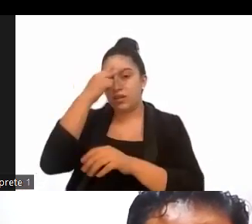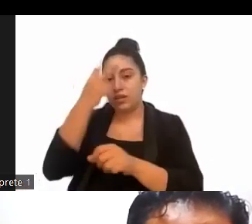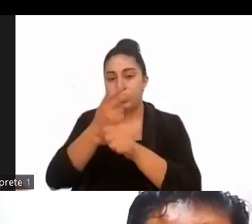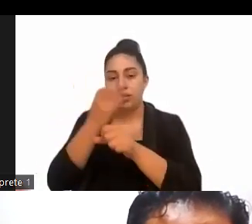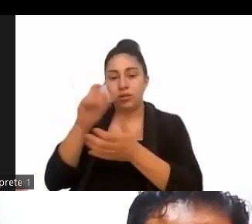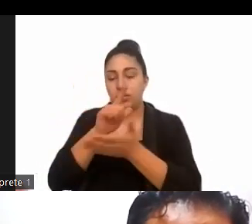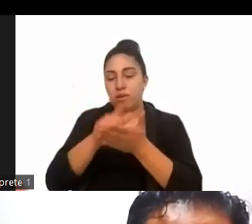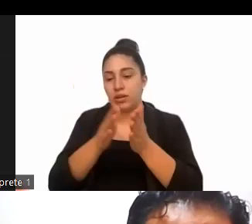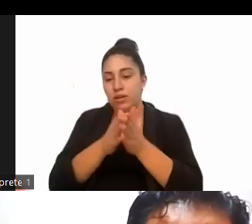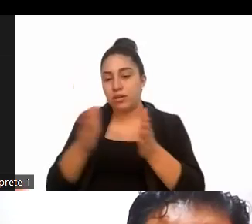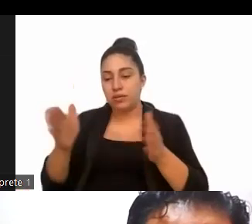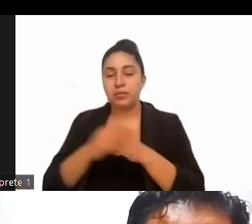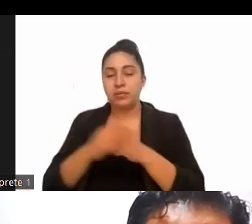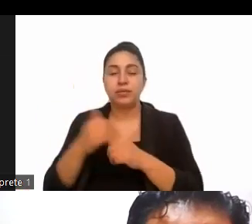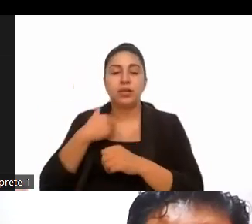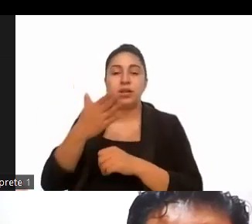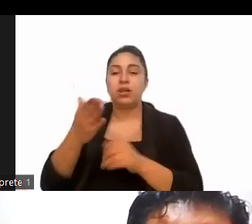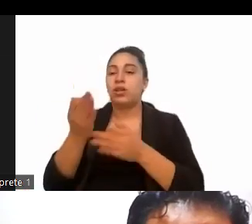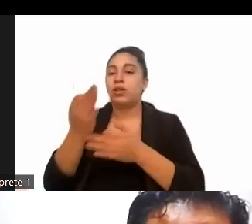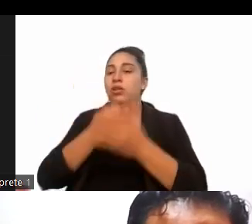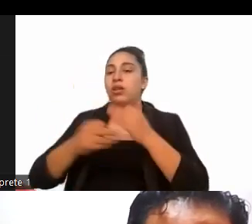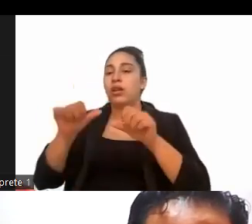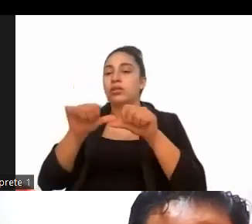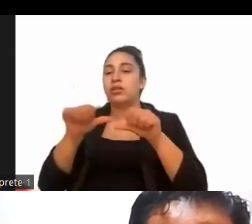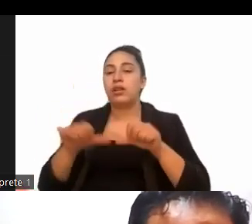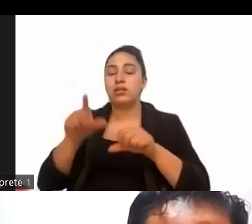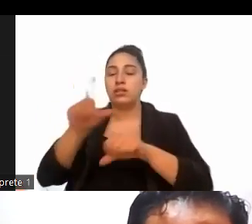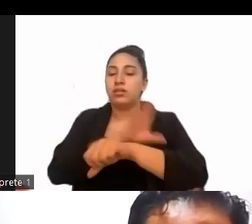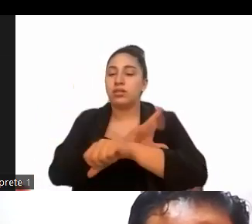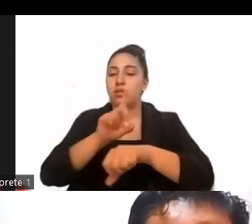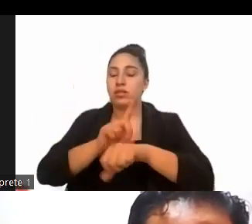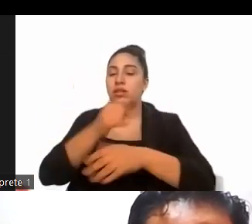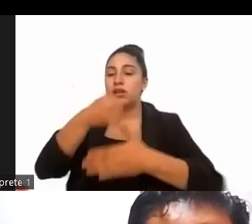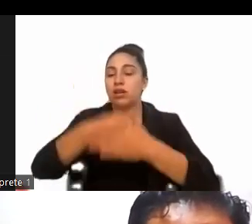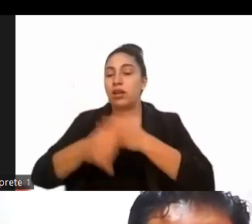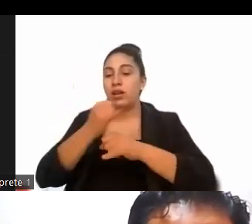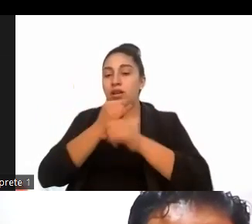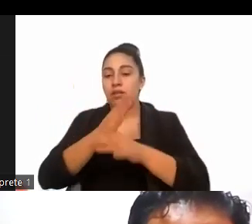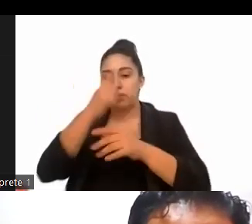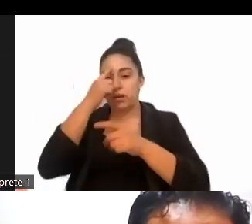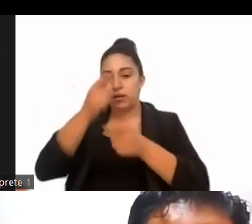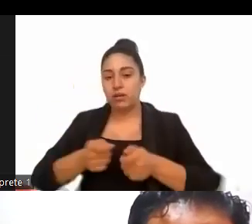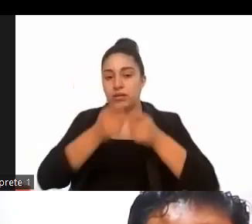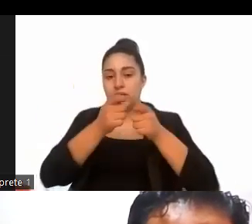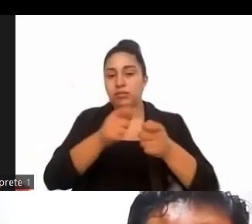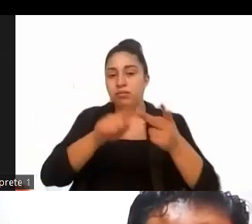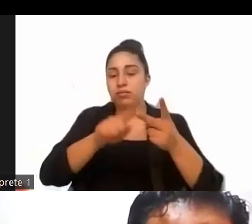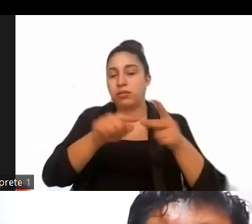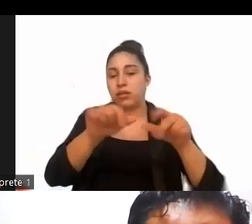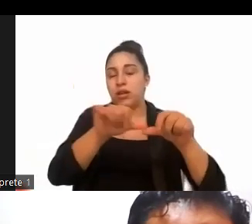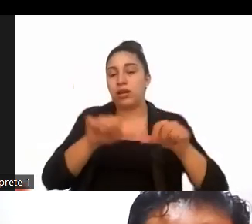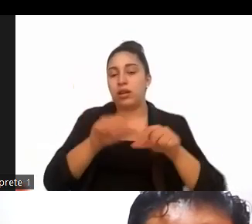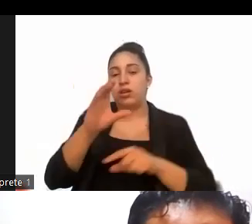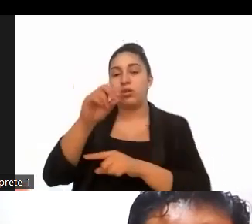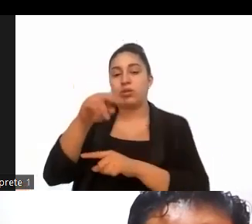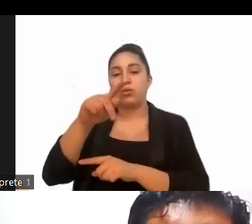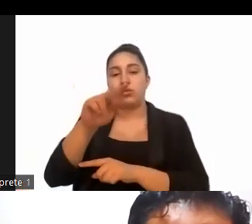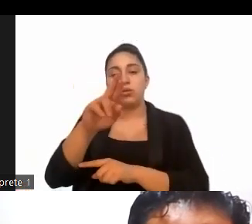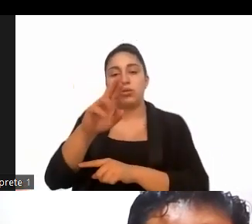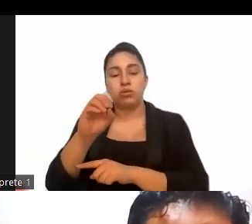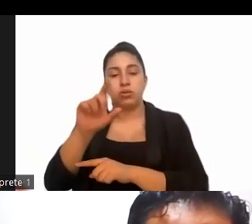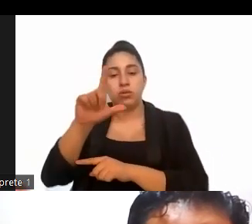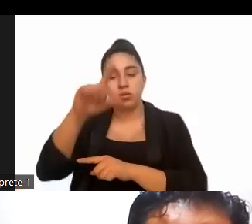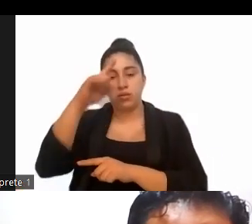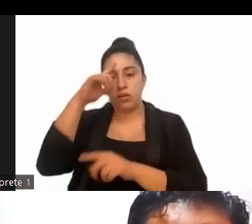Segundo, se instruye la unidad de transparencia remite al citado proyecto al órgano interno de control y al Comité de Administración y Capacitación para los